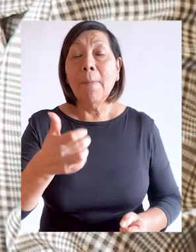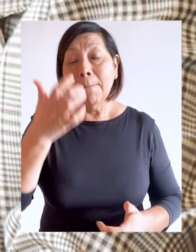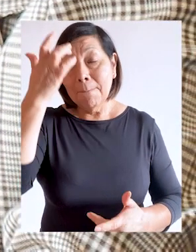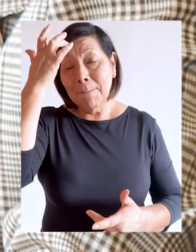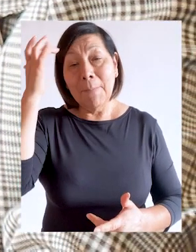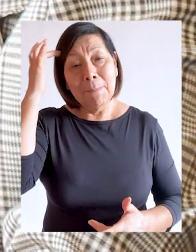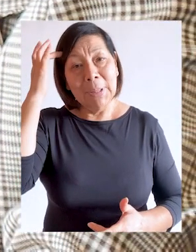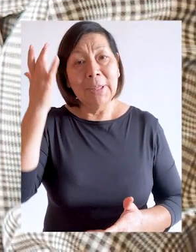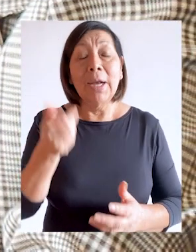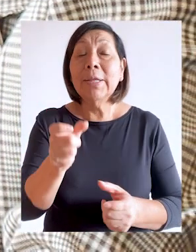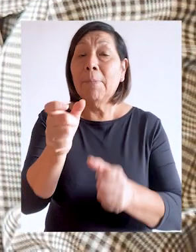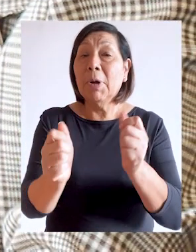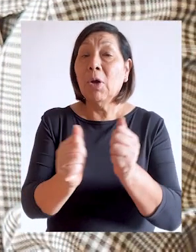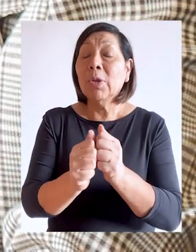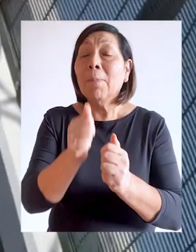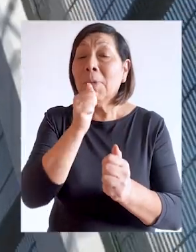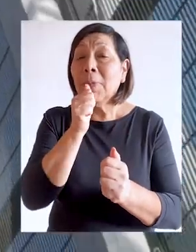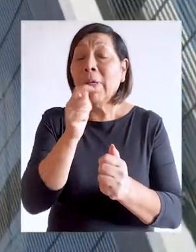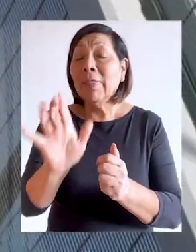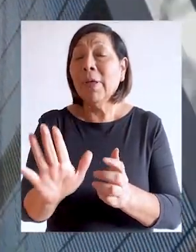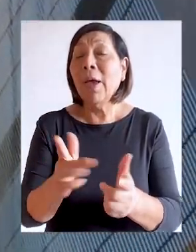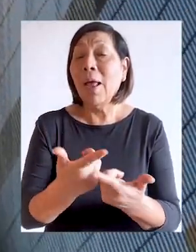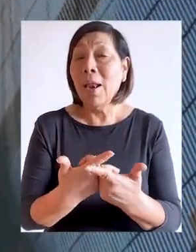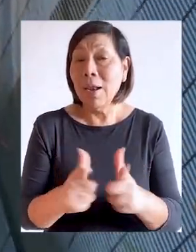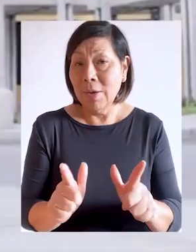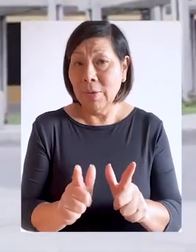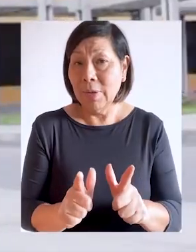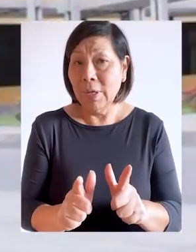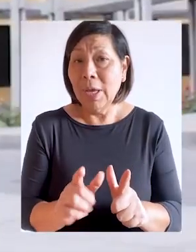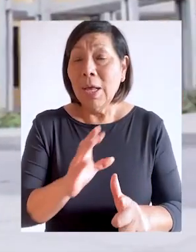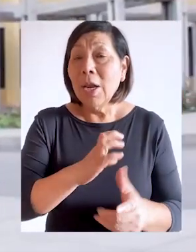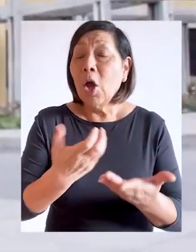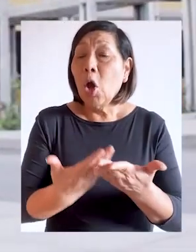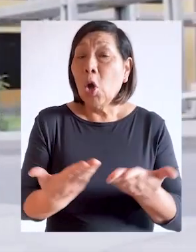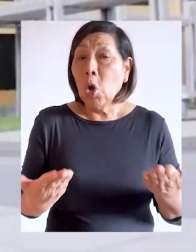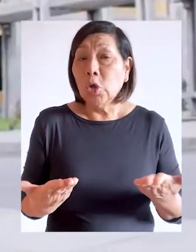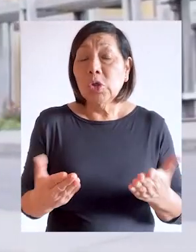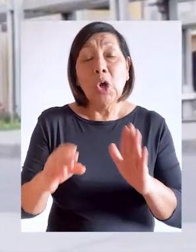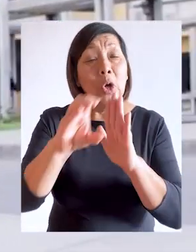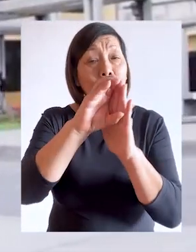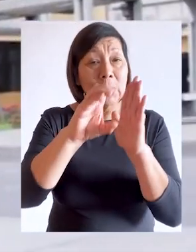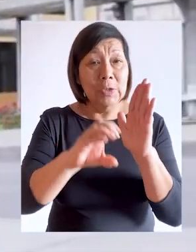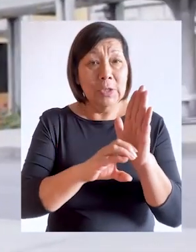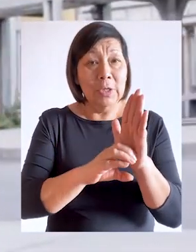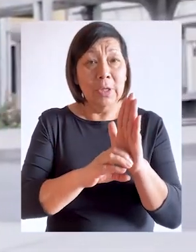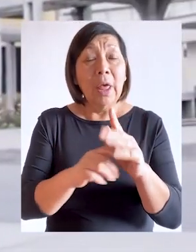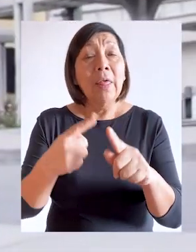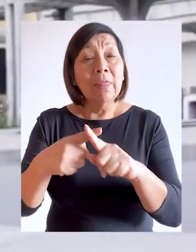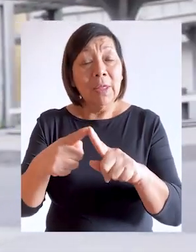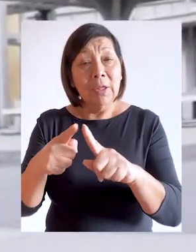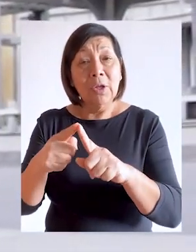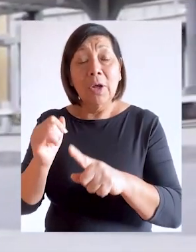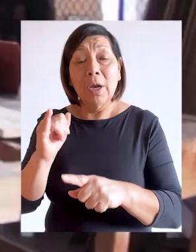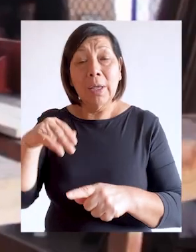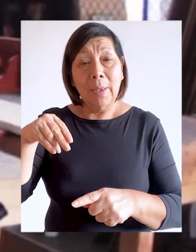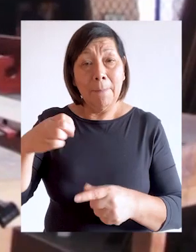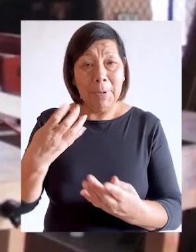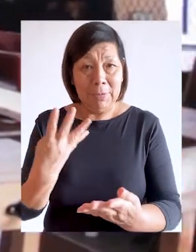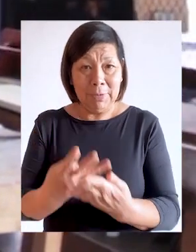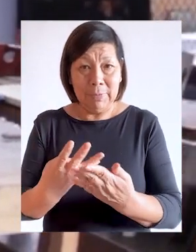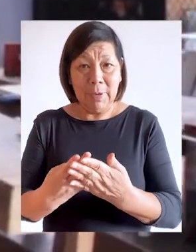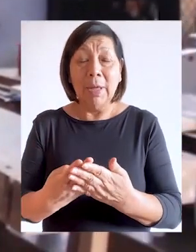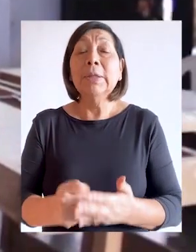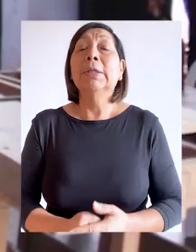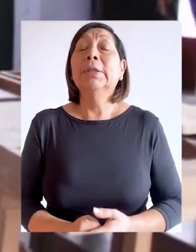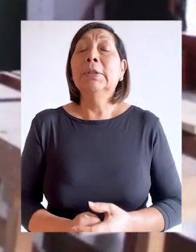física de las personas privadas de libertad en el marco del estado de cosas inconstitucional de los centros penitenciarios declarado por el tribunal